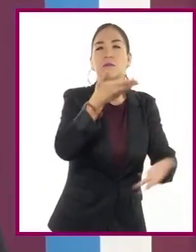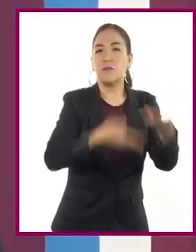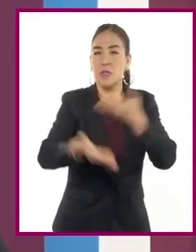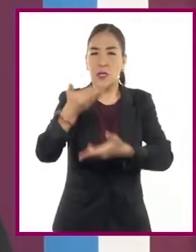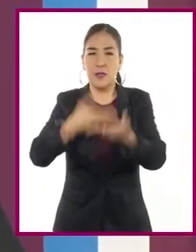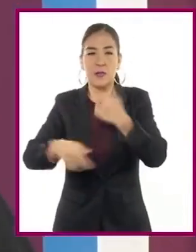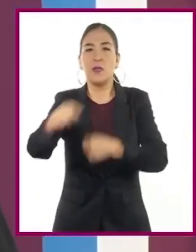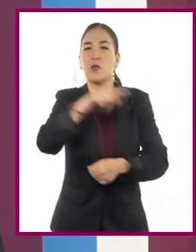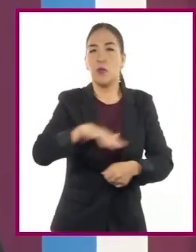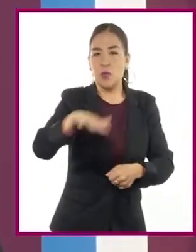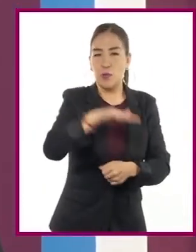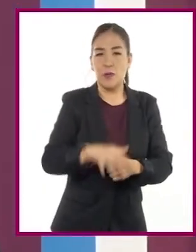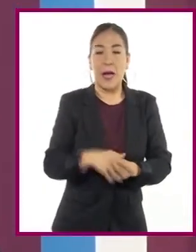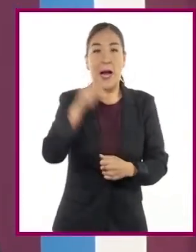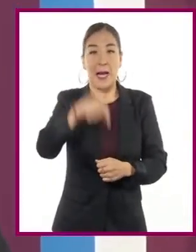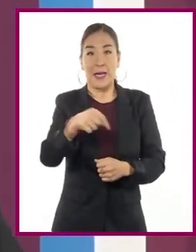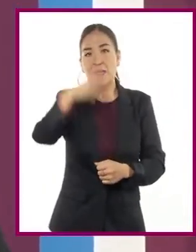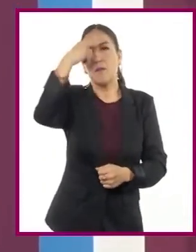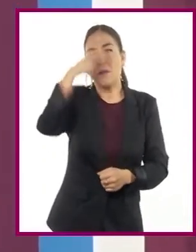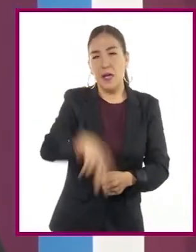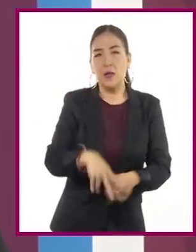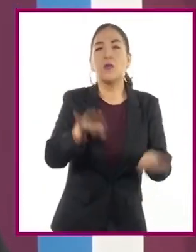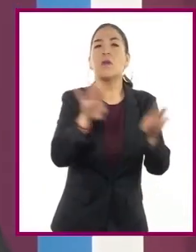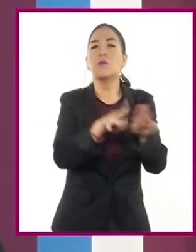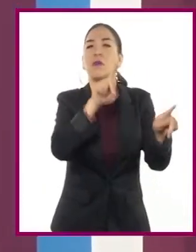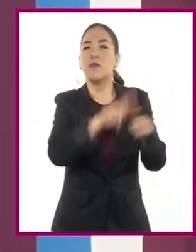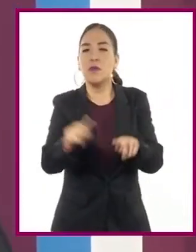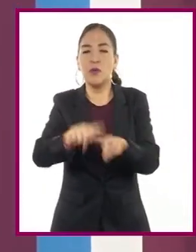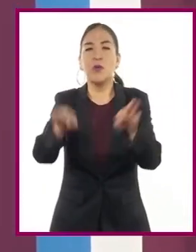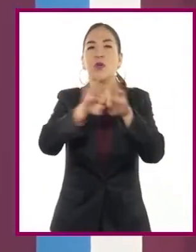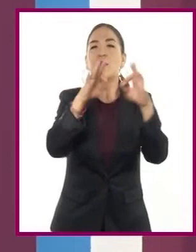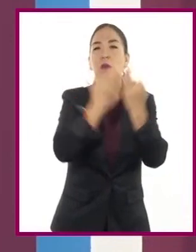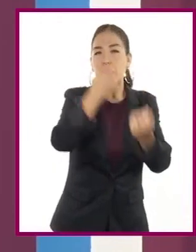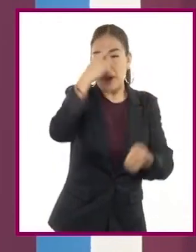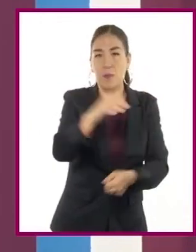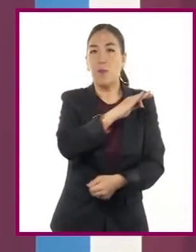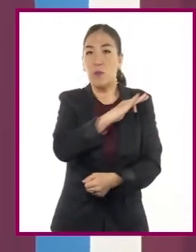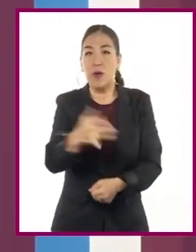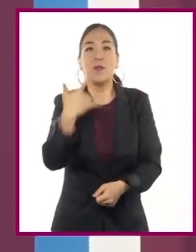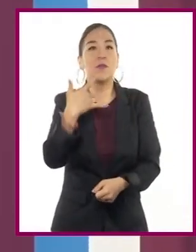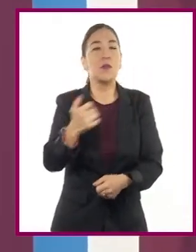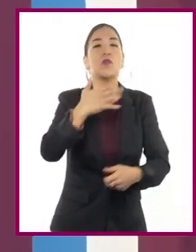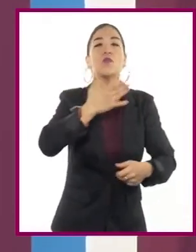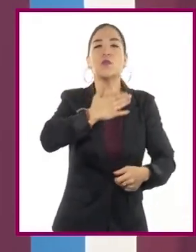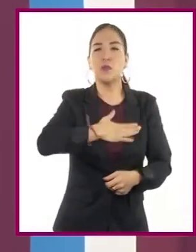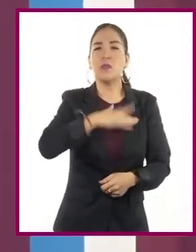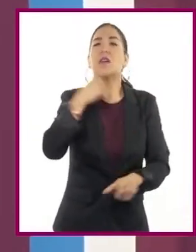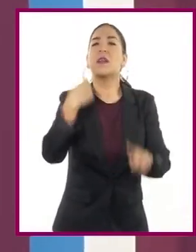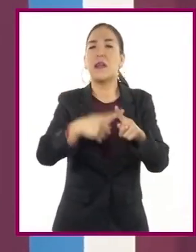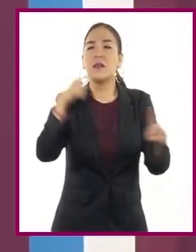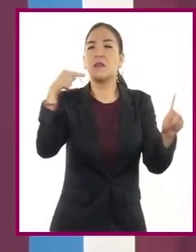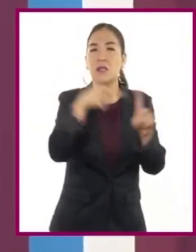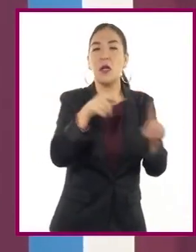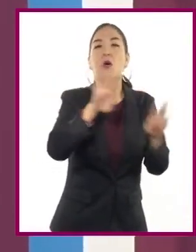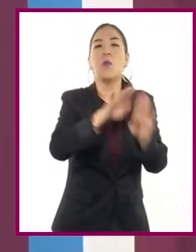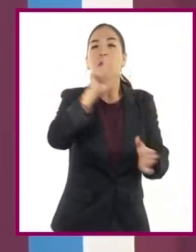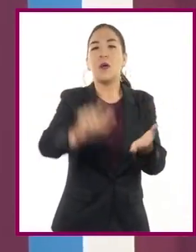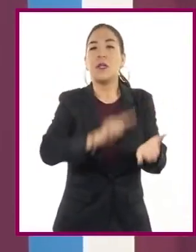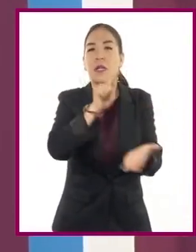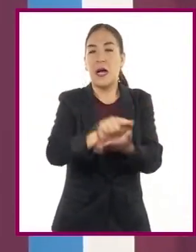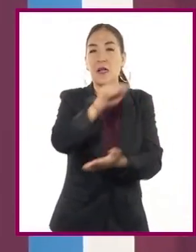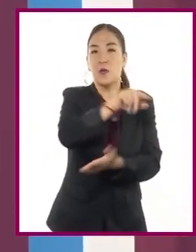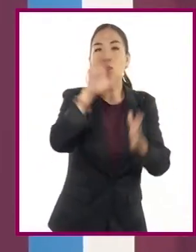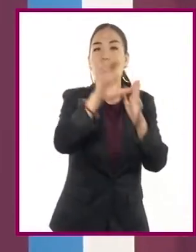involucradas. En México, los mecanismos para lograr la justicia están basados en las leyes escritas en la